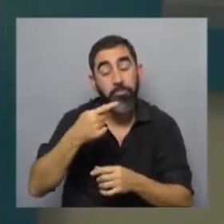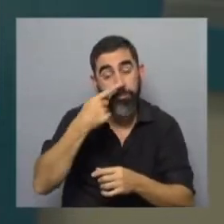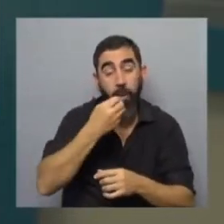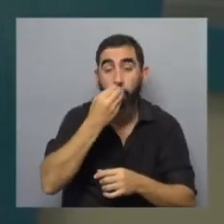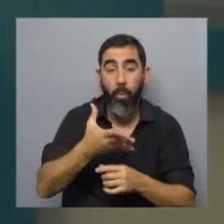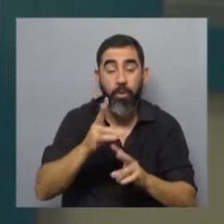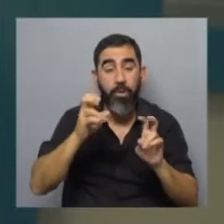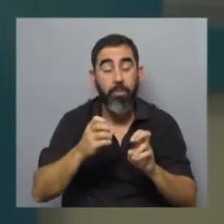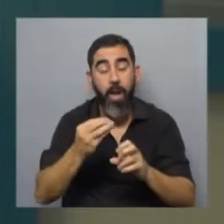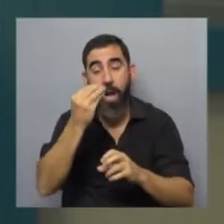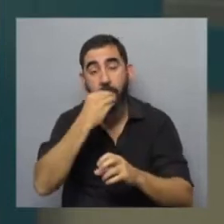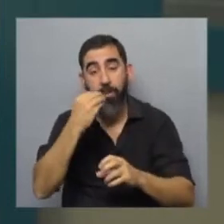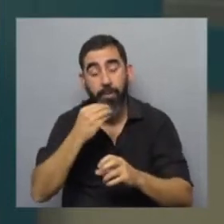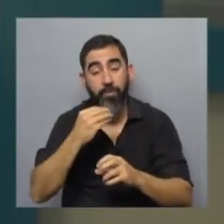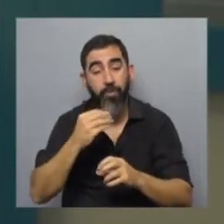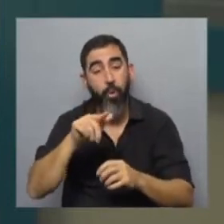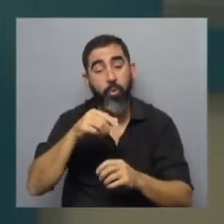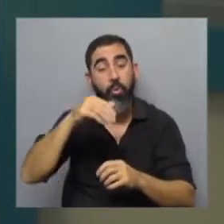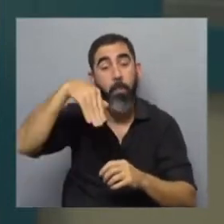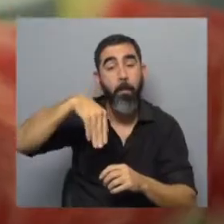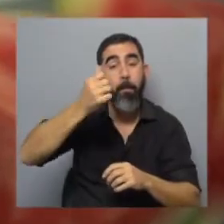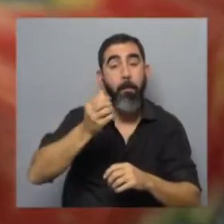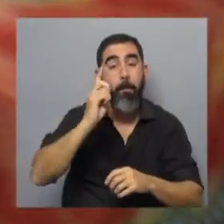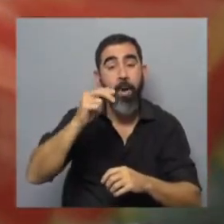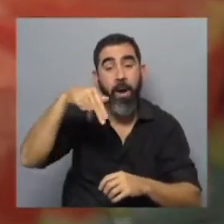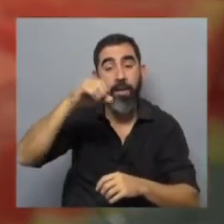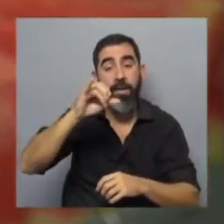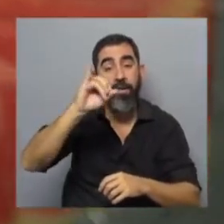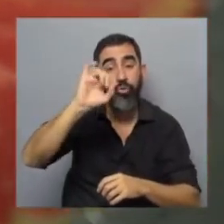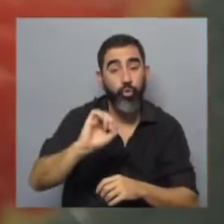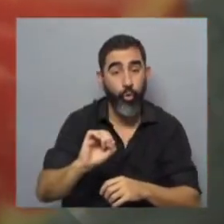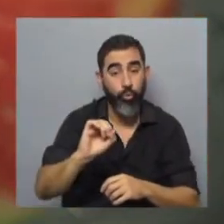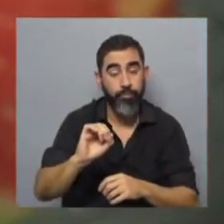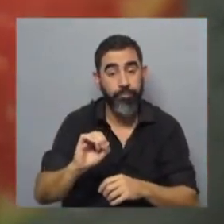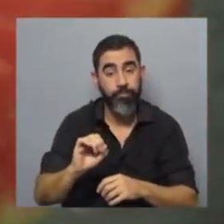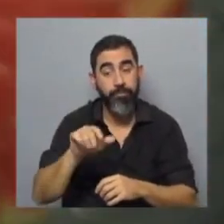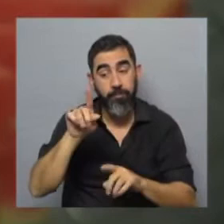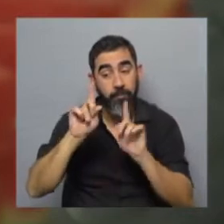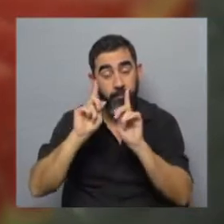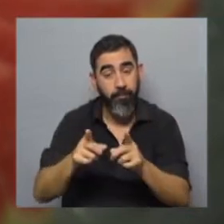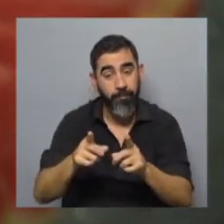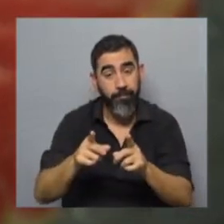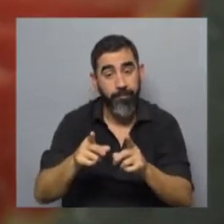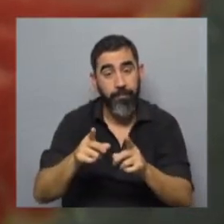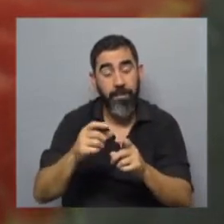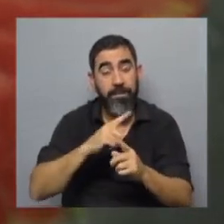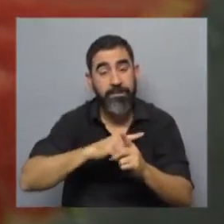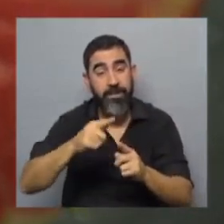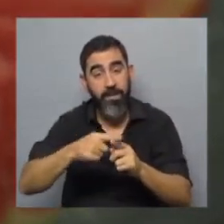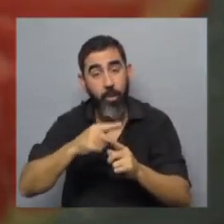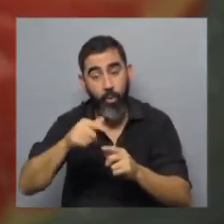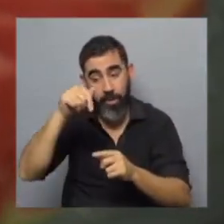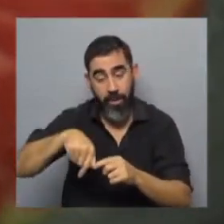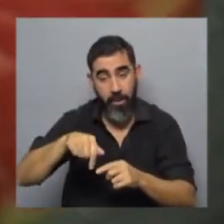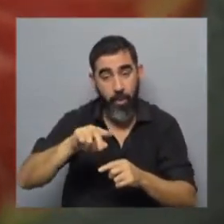desde el punto de vista nutricional, que es el magnesio, ¿no? Y al mismo tiempo, estas zanahorias locales,